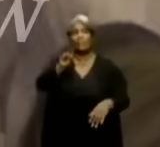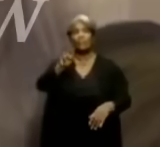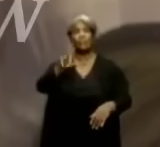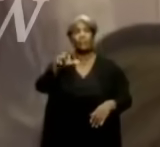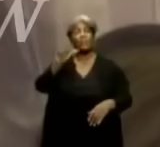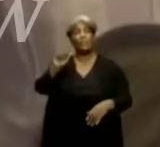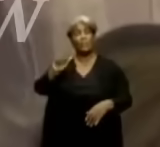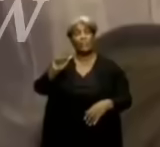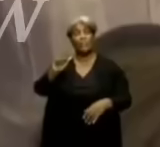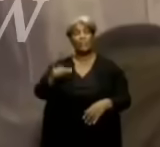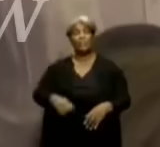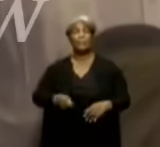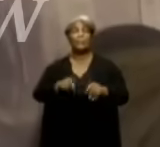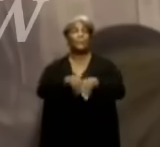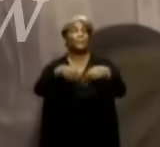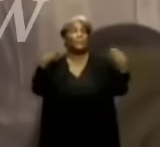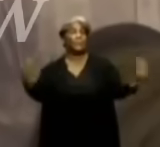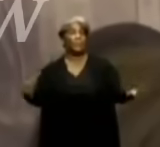no con Z.